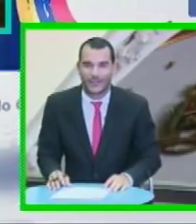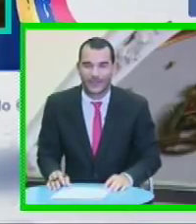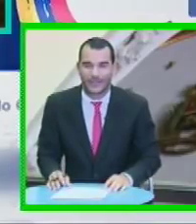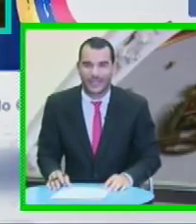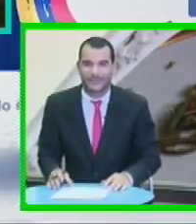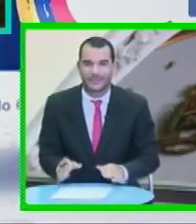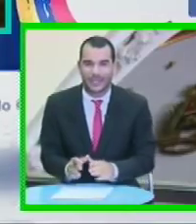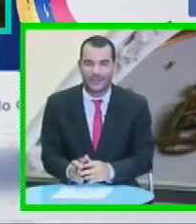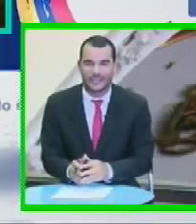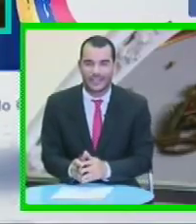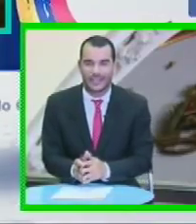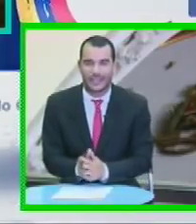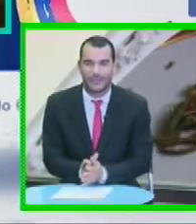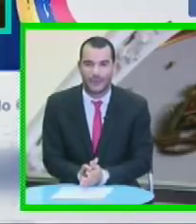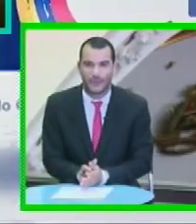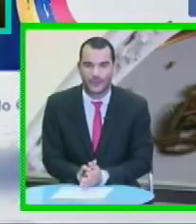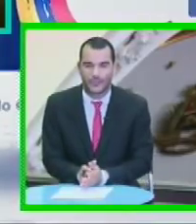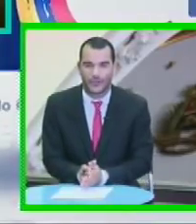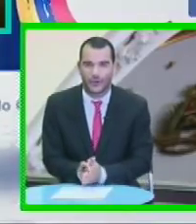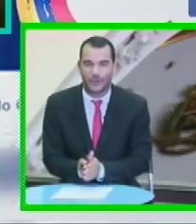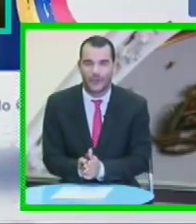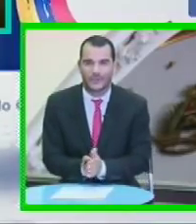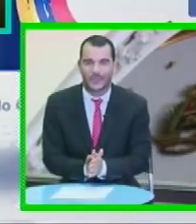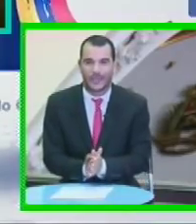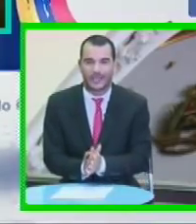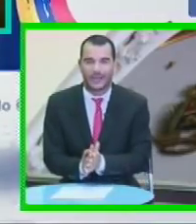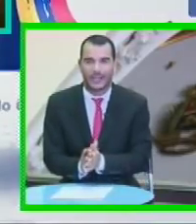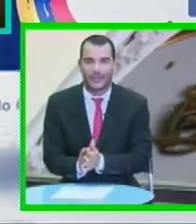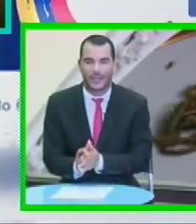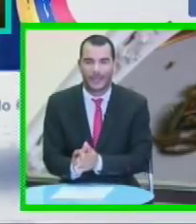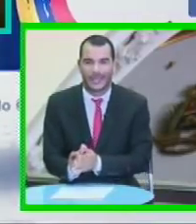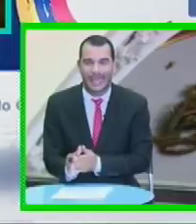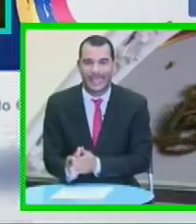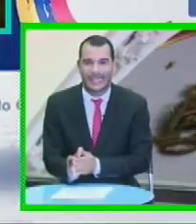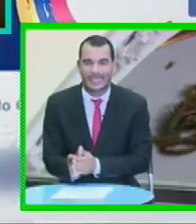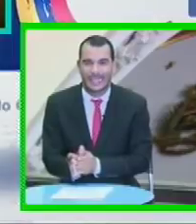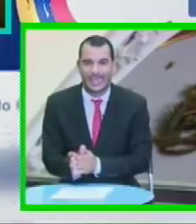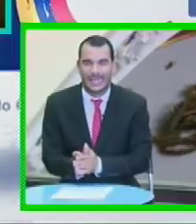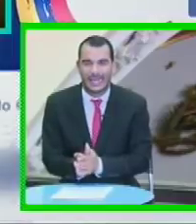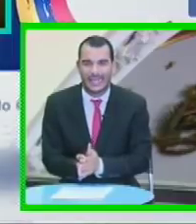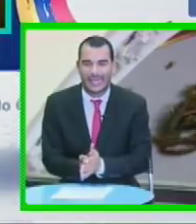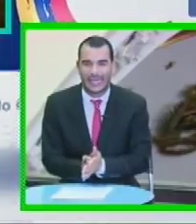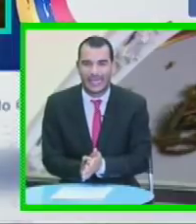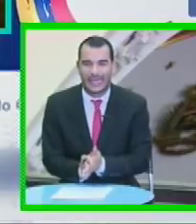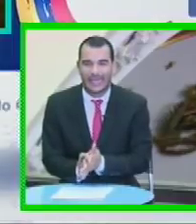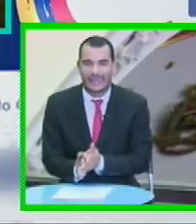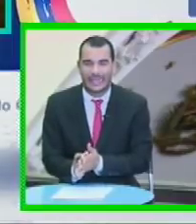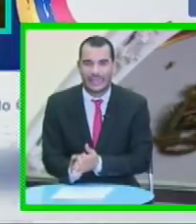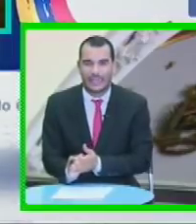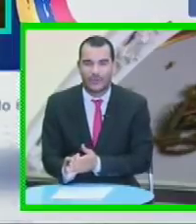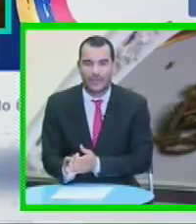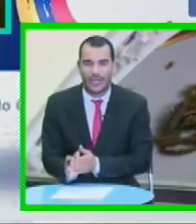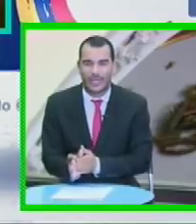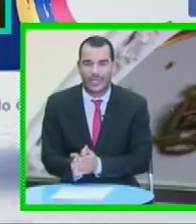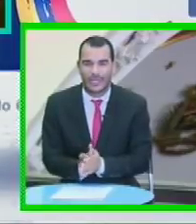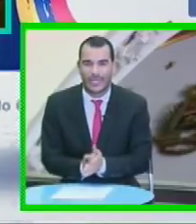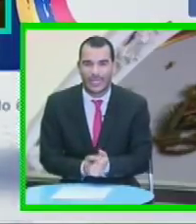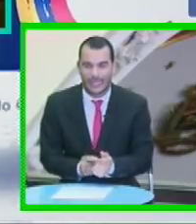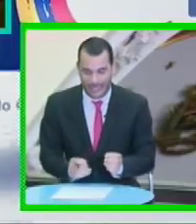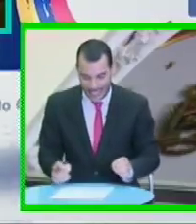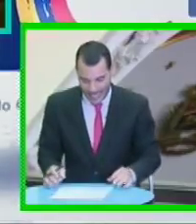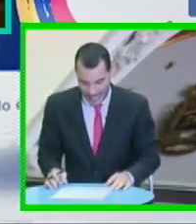embargo, también avisa el equipo de producción, lo pueden observar a través de nuestras pantallas, la llegada del